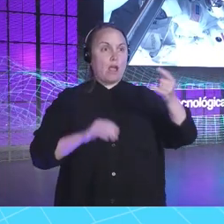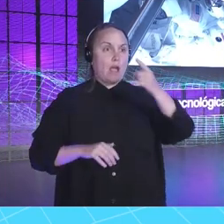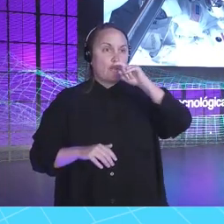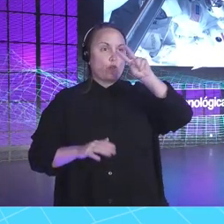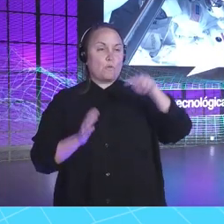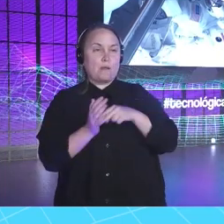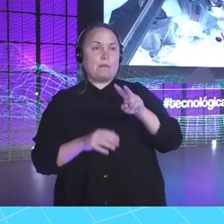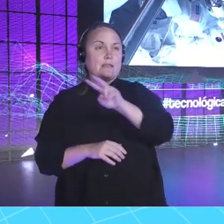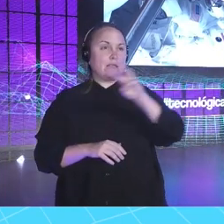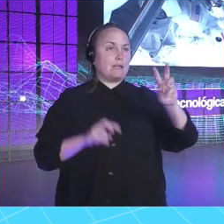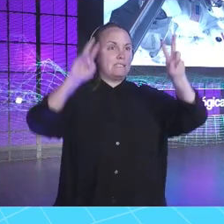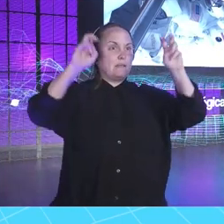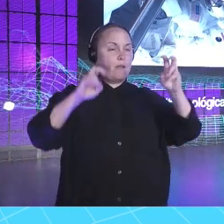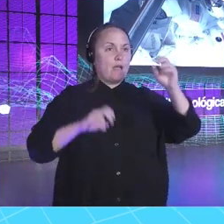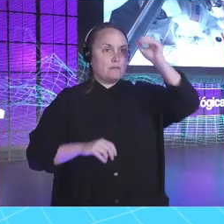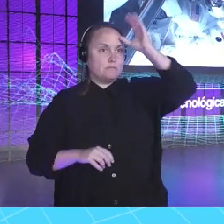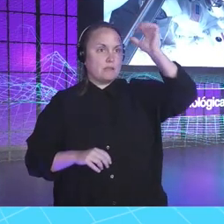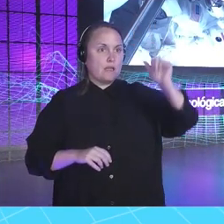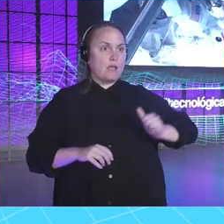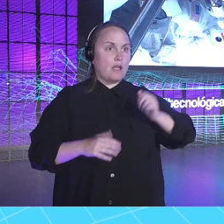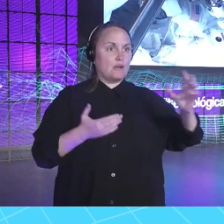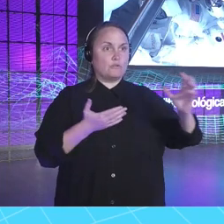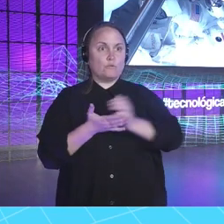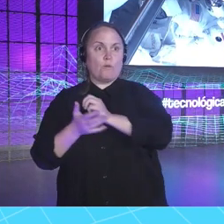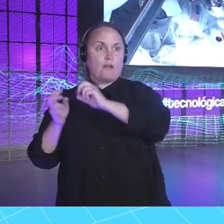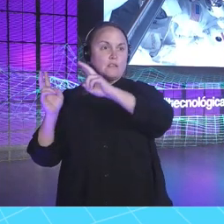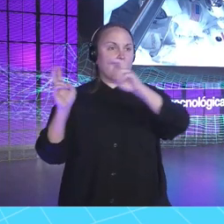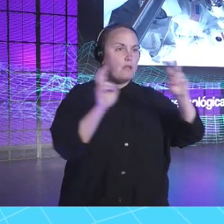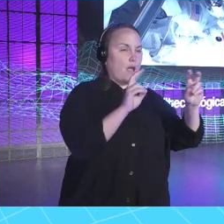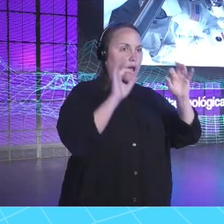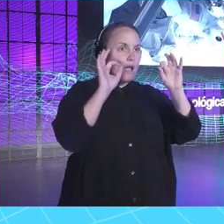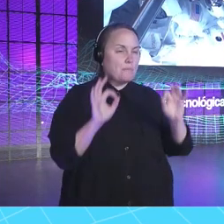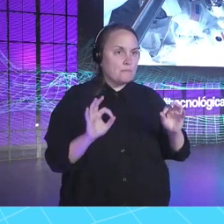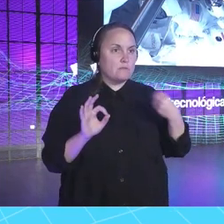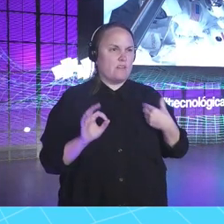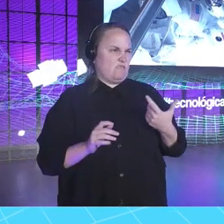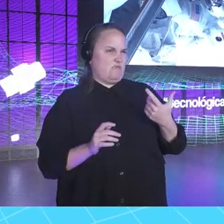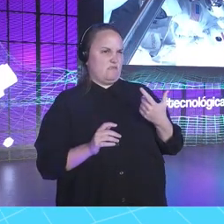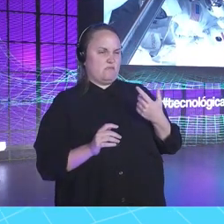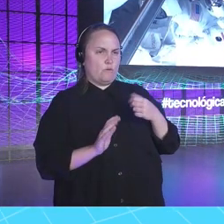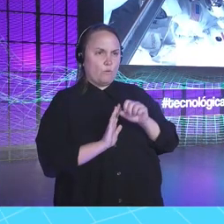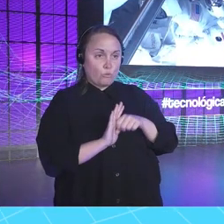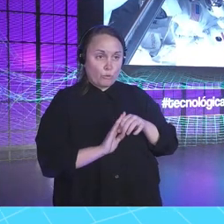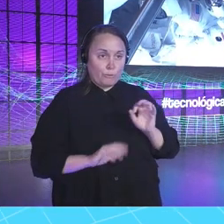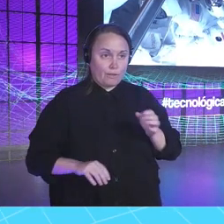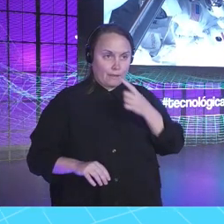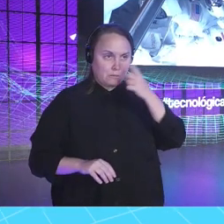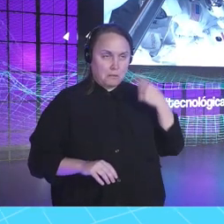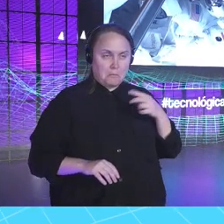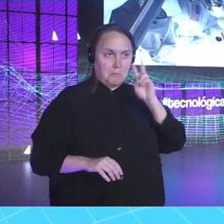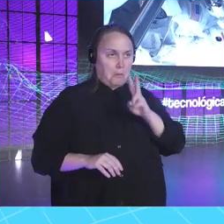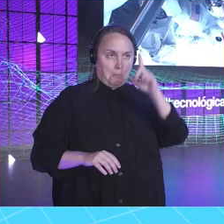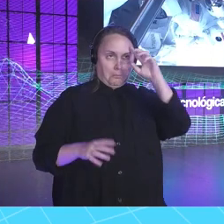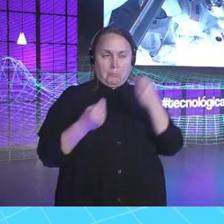todo el mundo hablaría de Inteligencia artificial en todas nuestras charlas habíamos dicho pues hay arroyo no O sea no parece Interesante